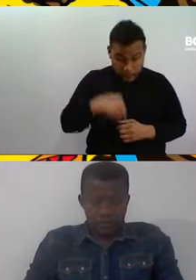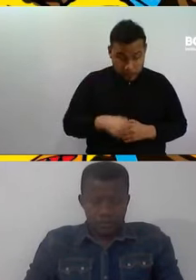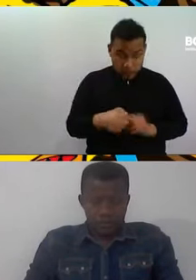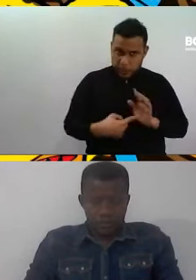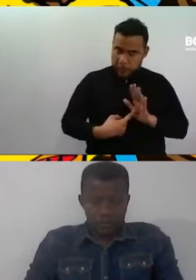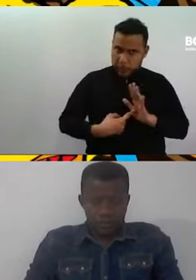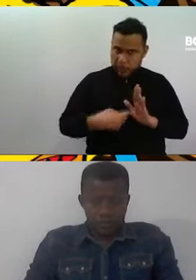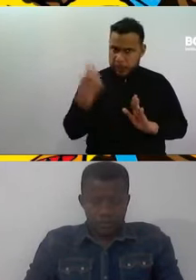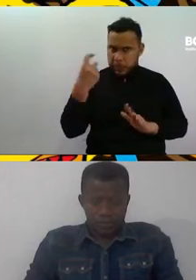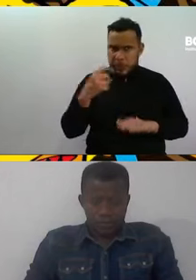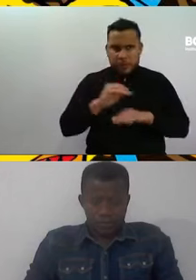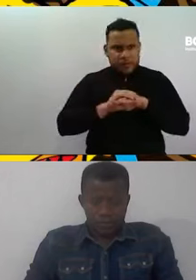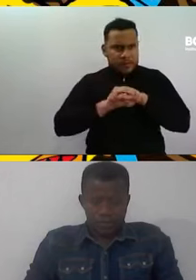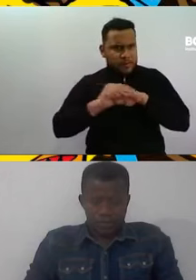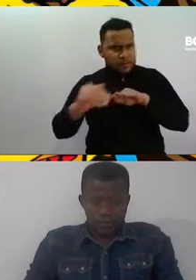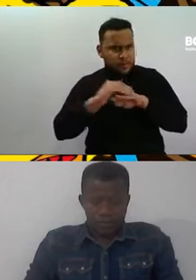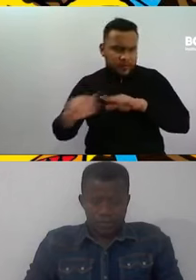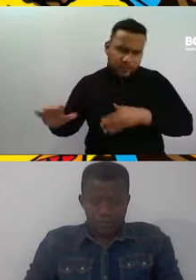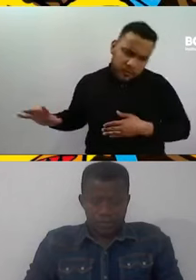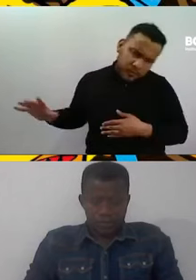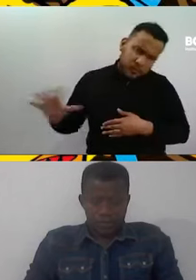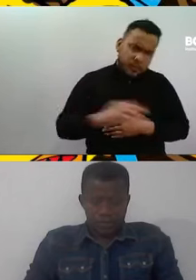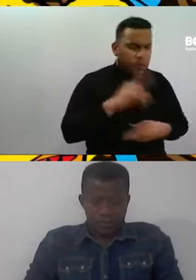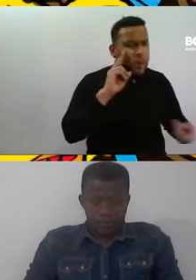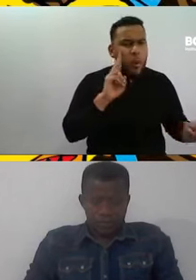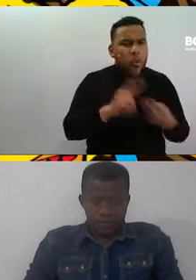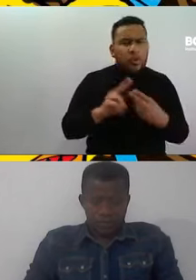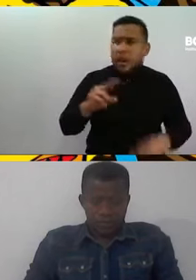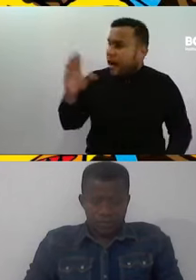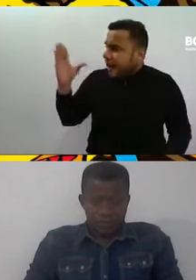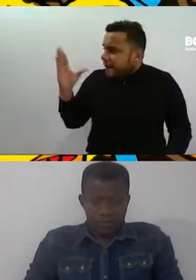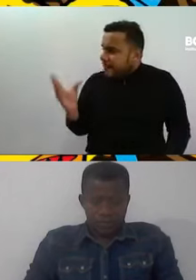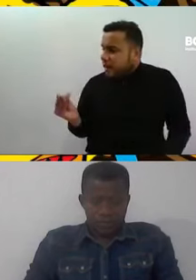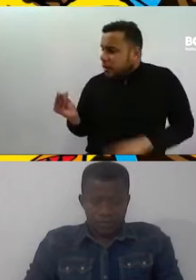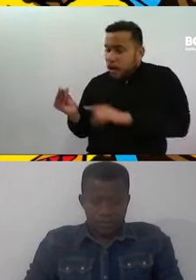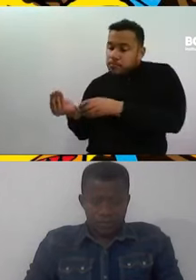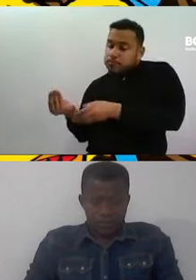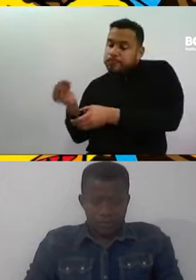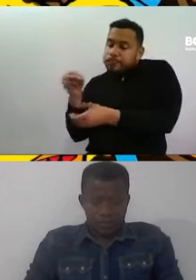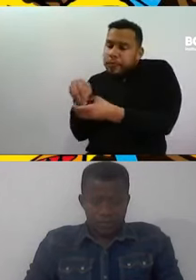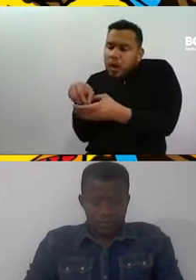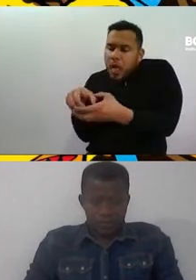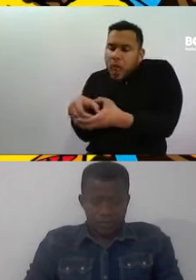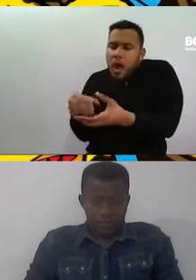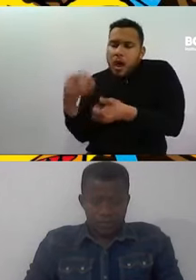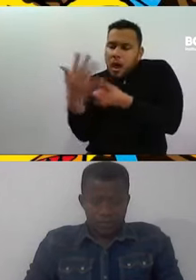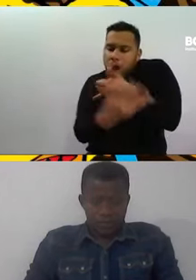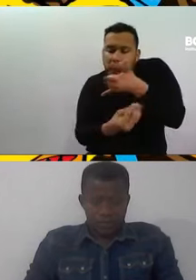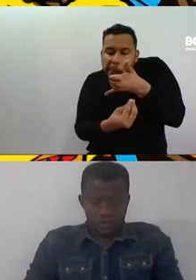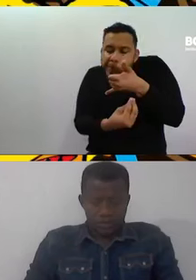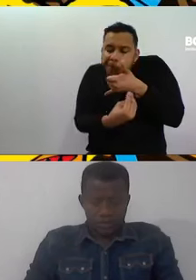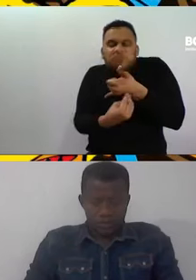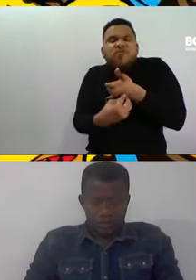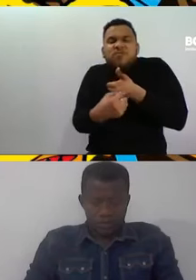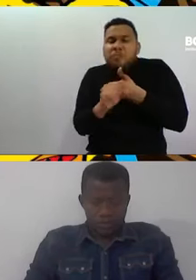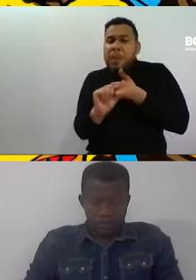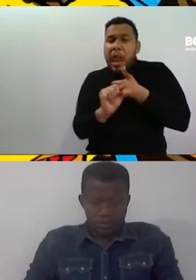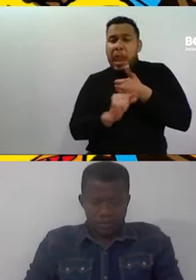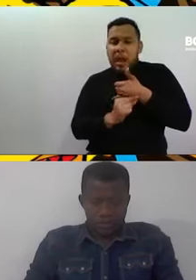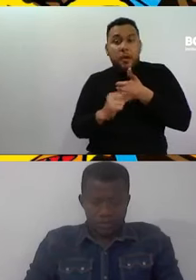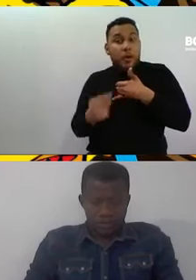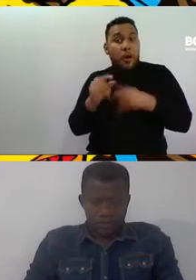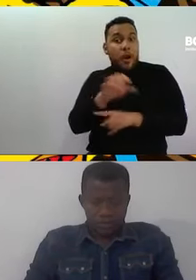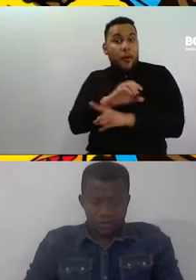a que conozcan ese rincón de África que tiene mucho de África, de nuestra cultura. En ese